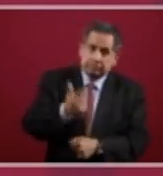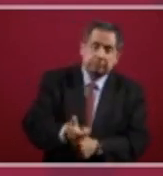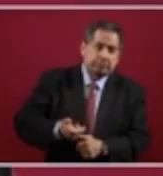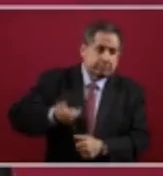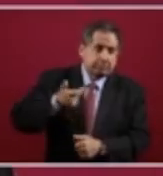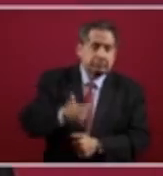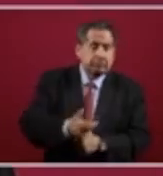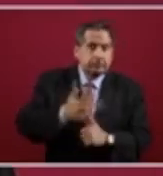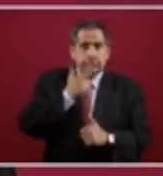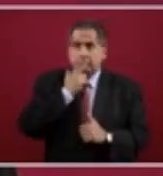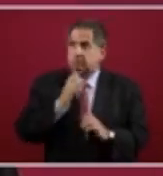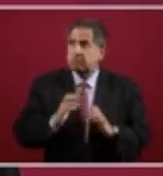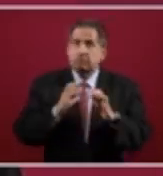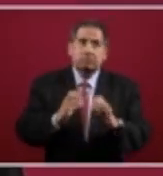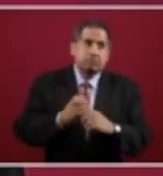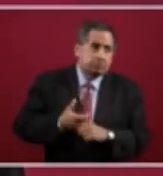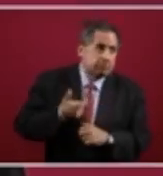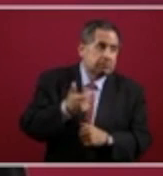en la conservación.